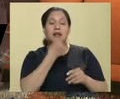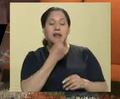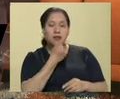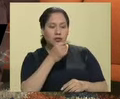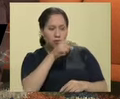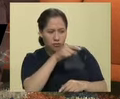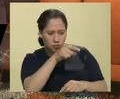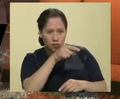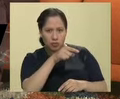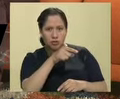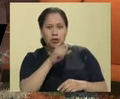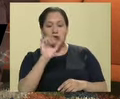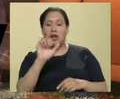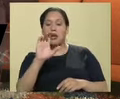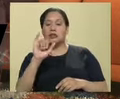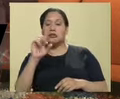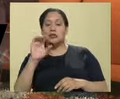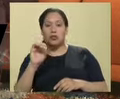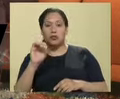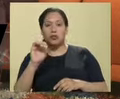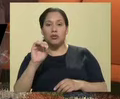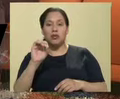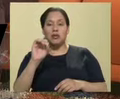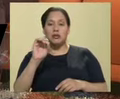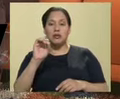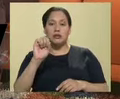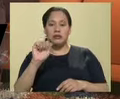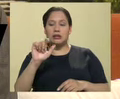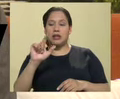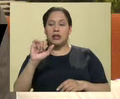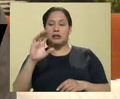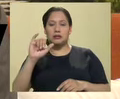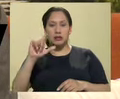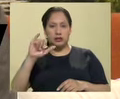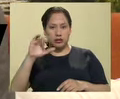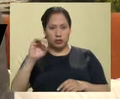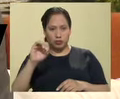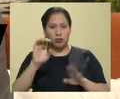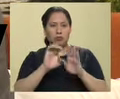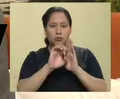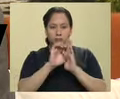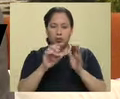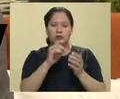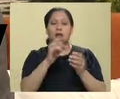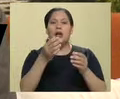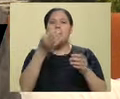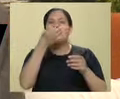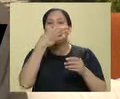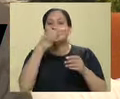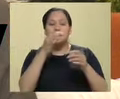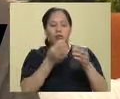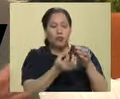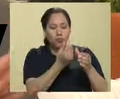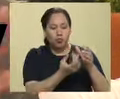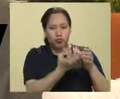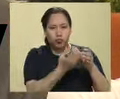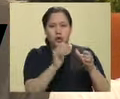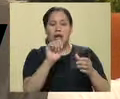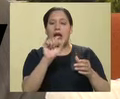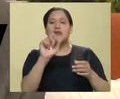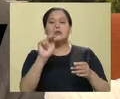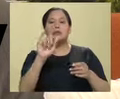niños ácido acetil salicílico o salicilatos, como la aspirina, por ejemplo, que ahora ya la aspirina ya